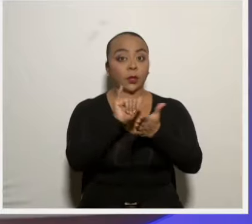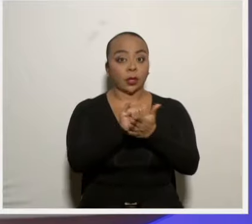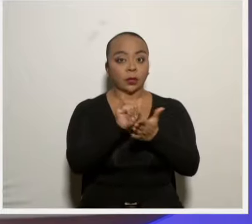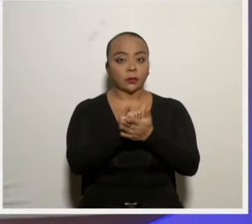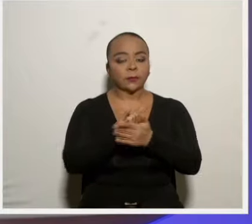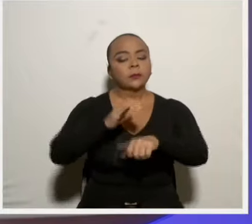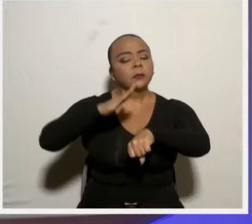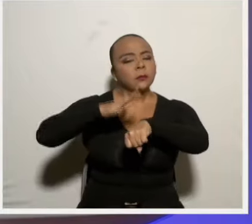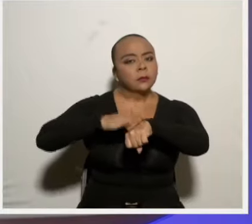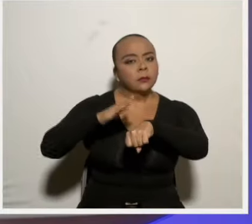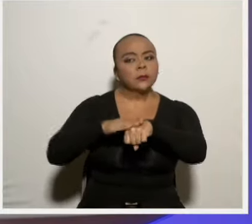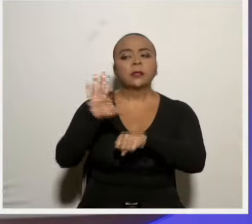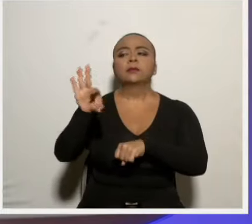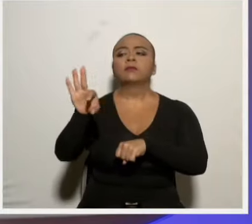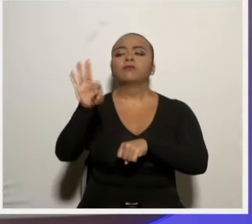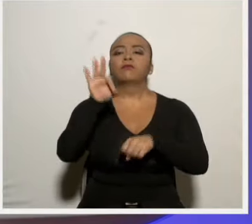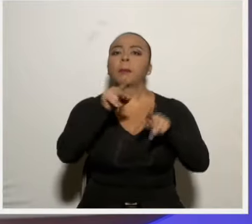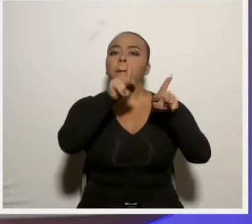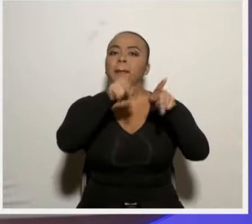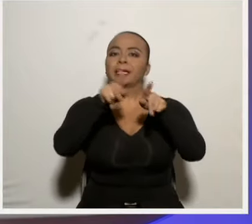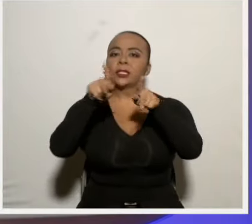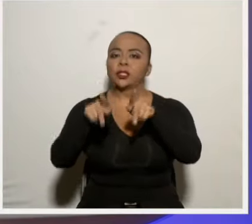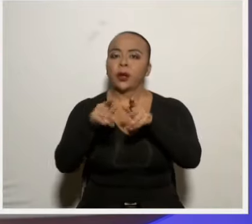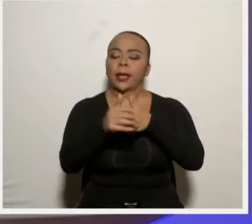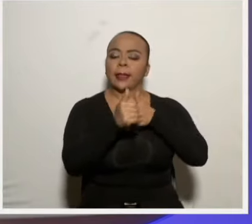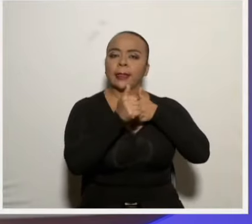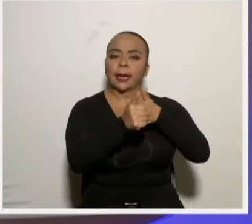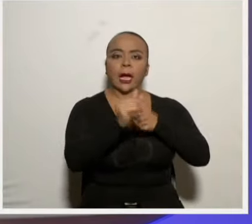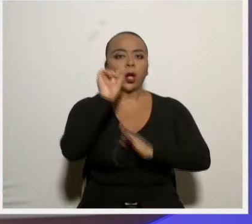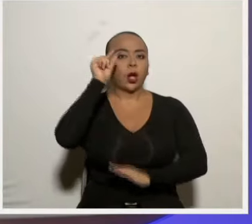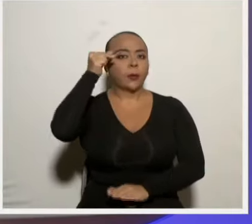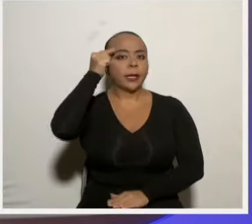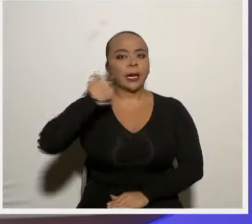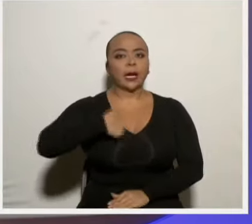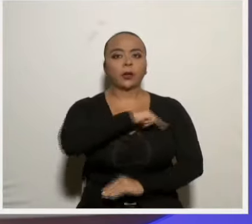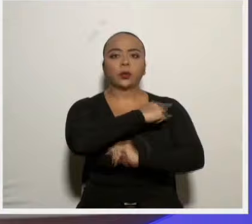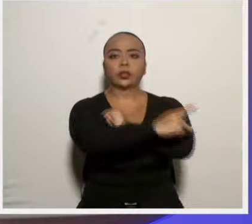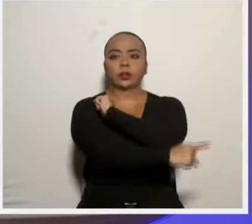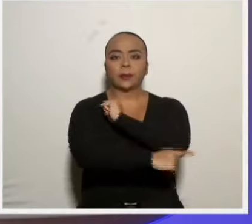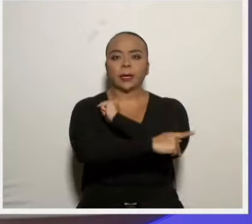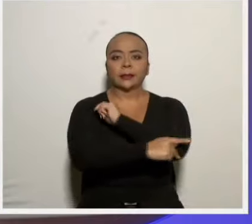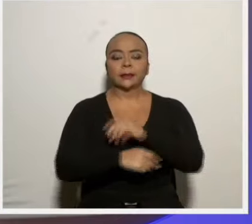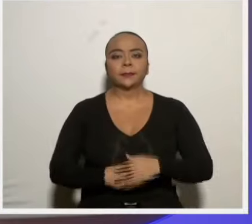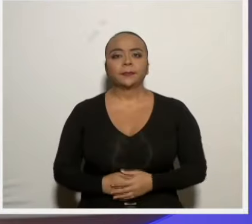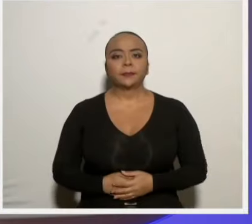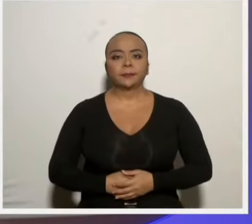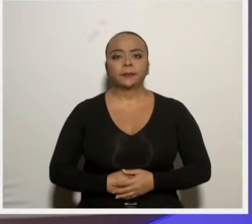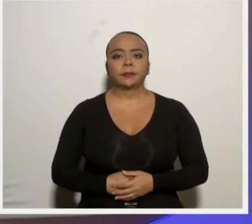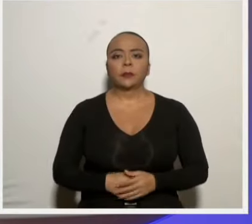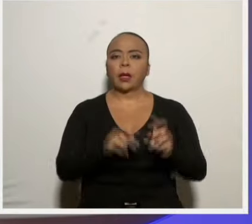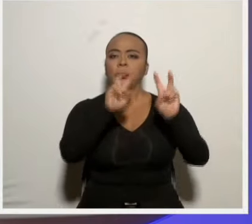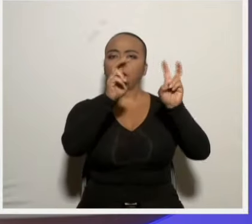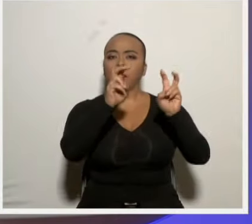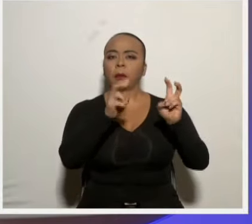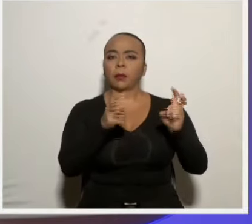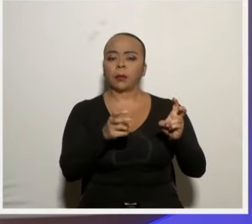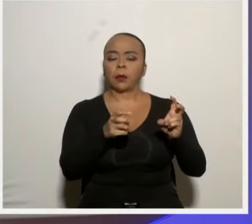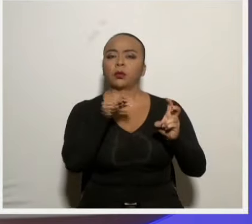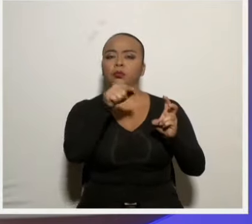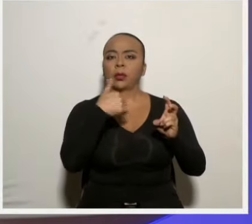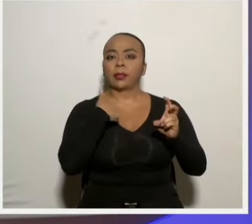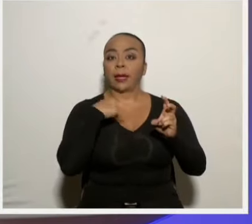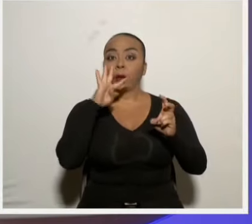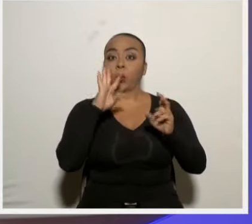que nos permite elegir a la persona que dirigirá, que gobernará a nuestro país. El contenido que usted va a obtener en estas